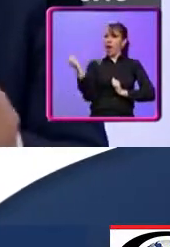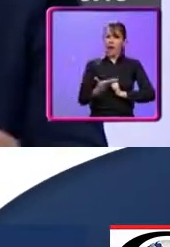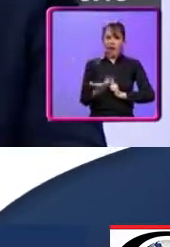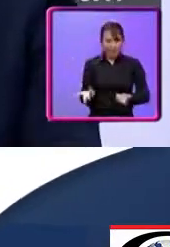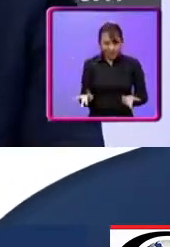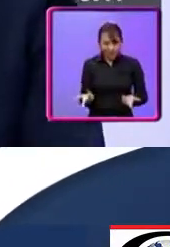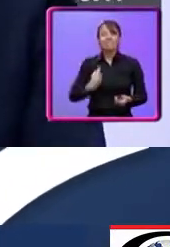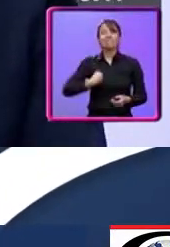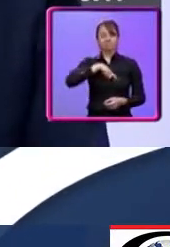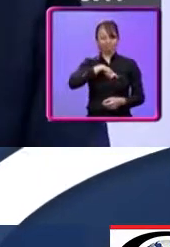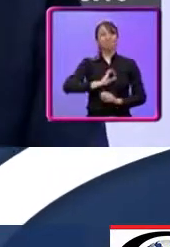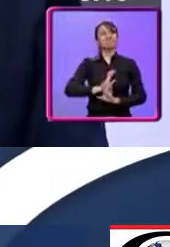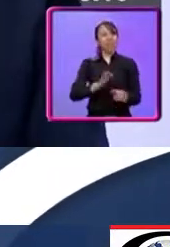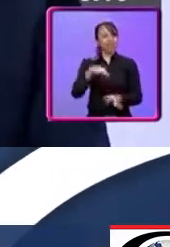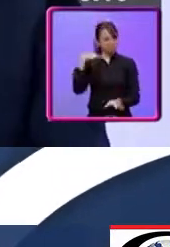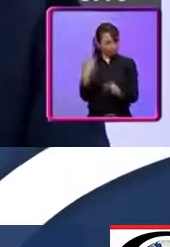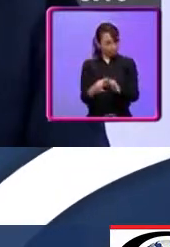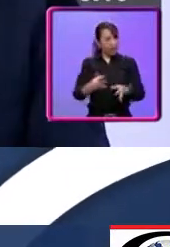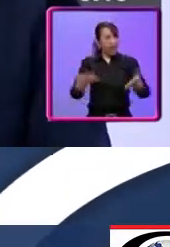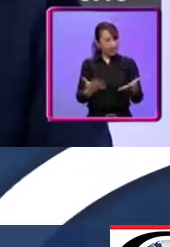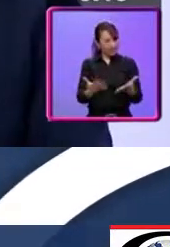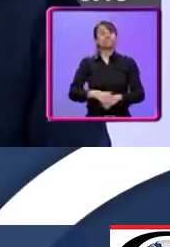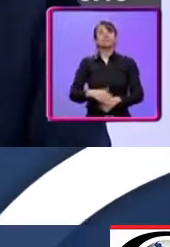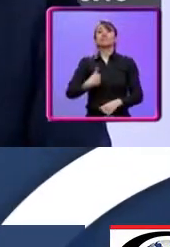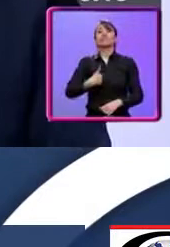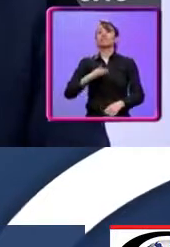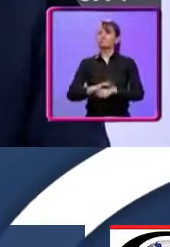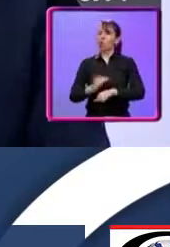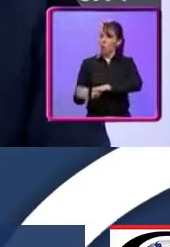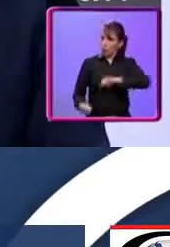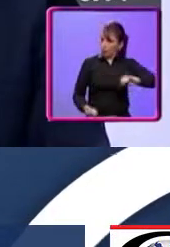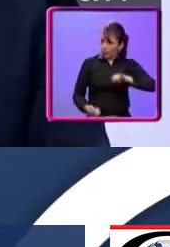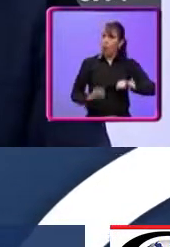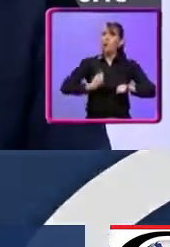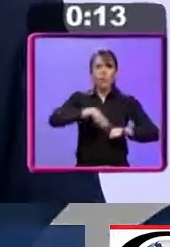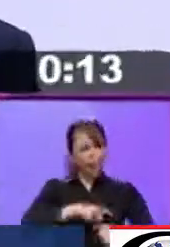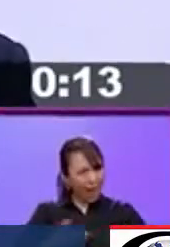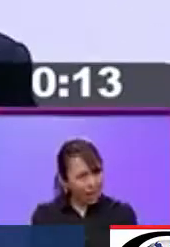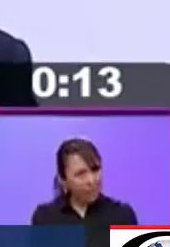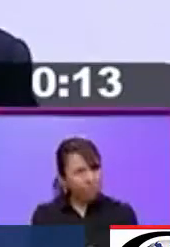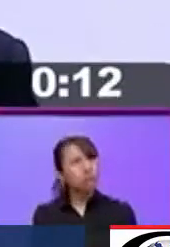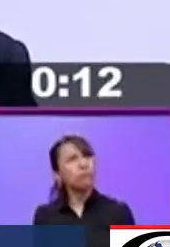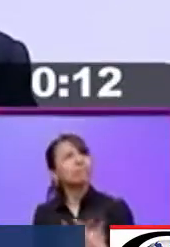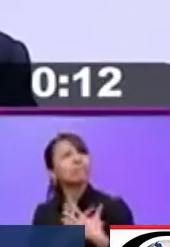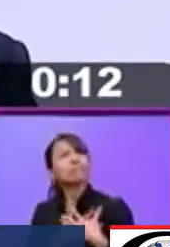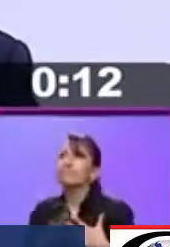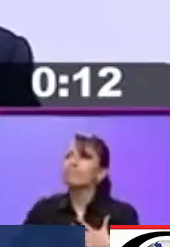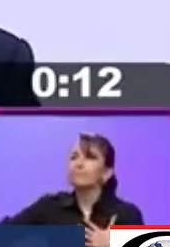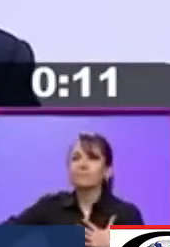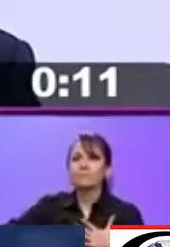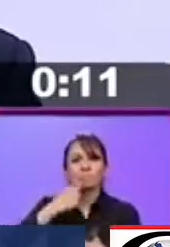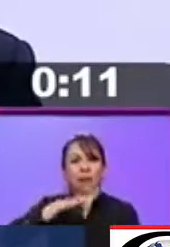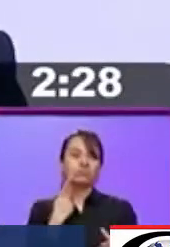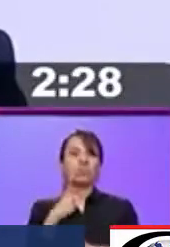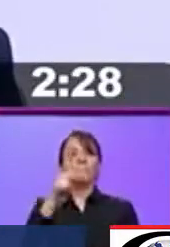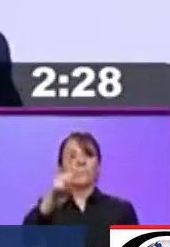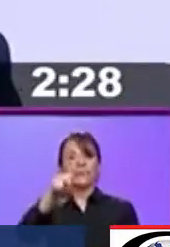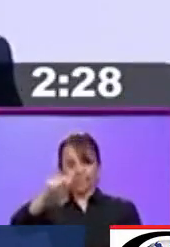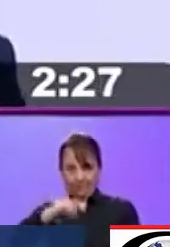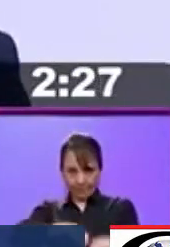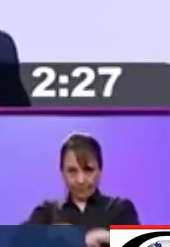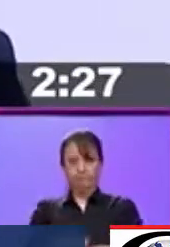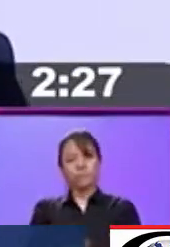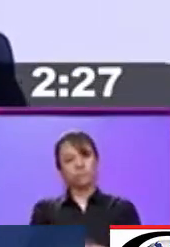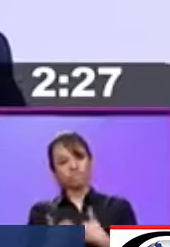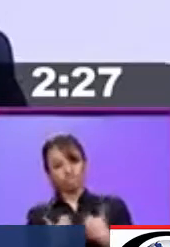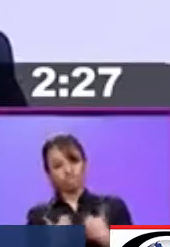esta campaña, ¿eh? Y que nos digan de dónde lo han sacado. O sea, ¿por qué tiene que confiar la gente en Óscar González? Uno, yo no